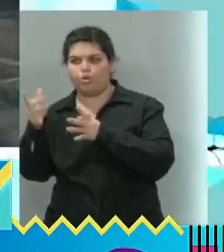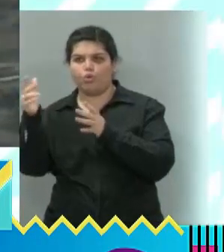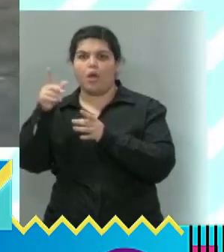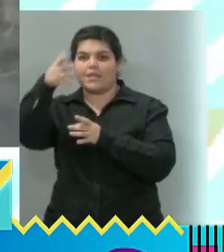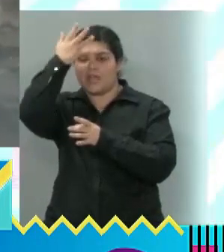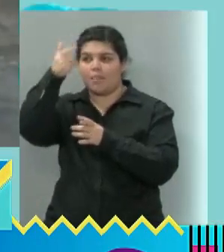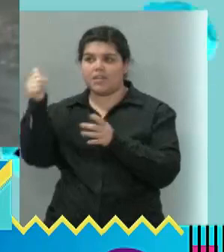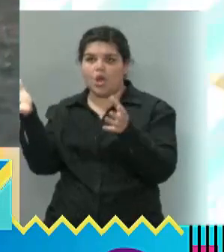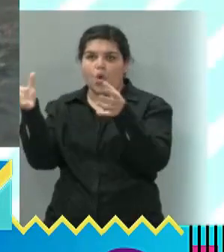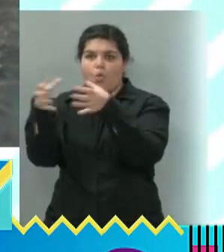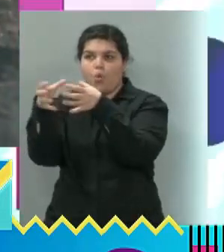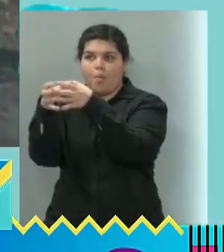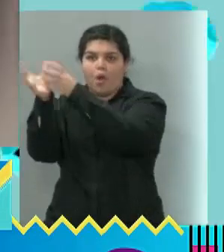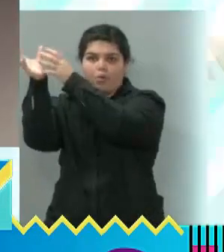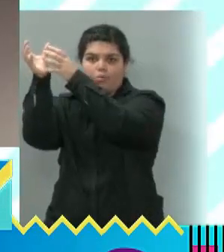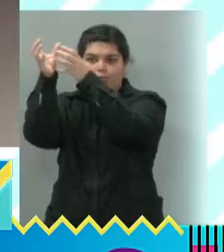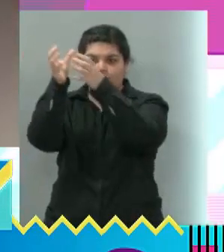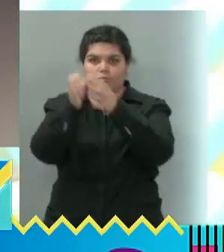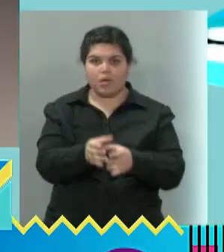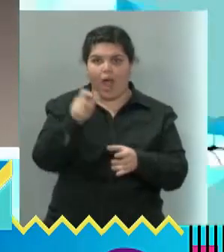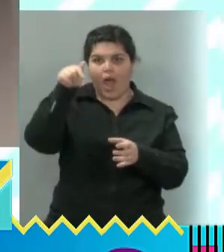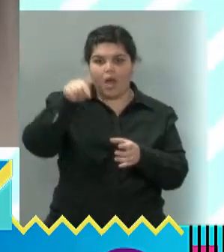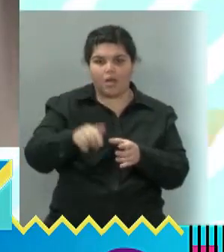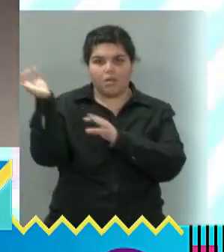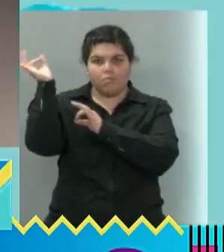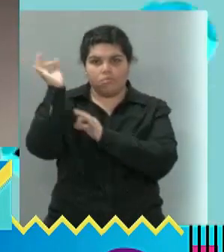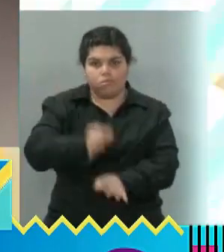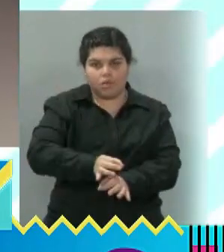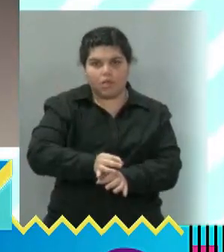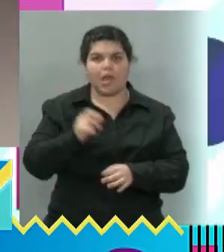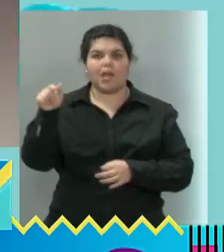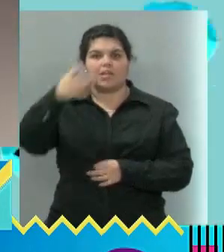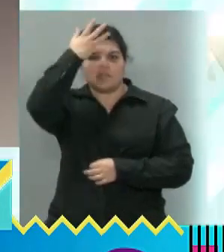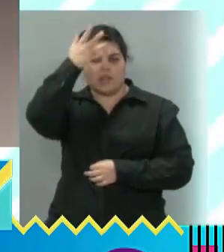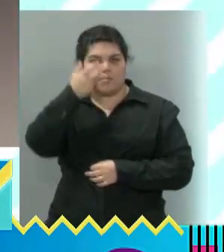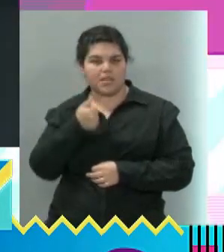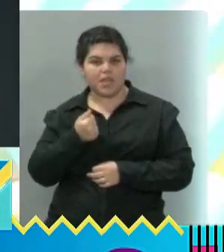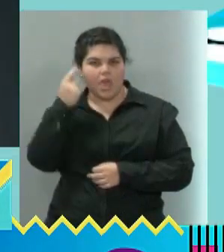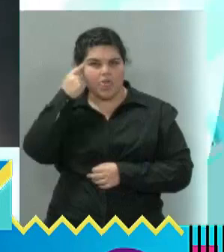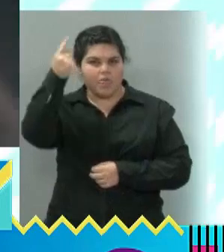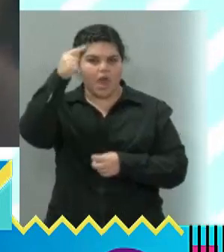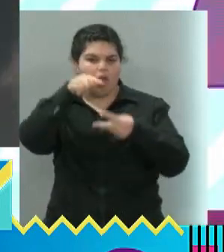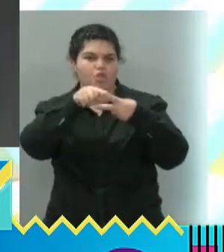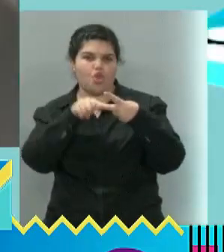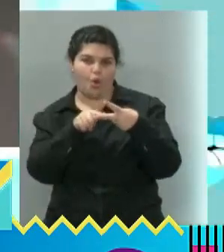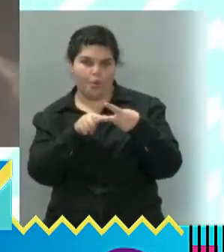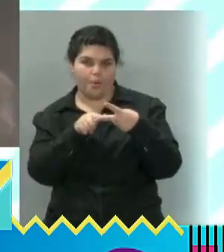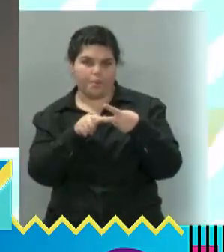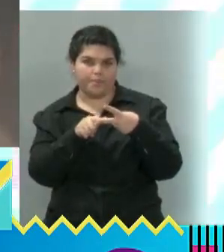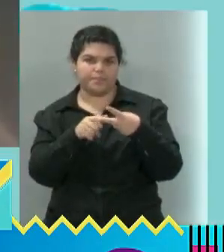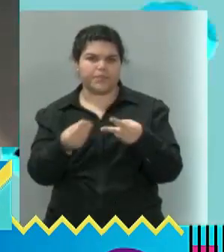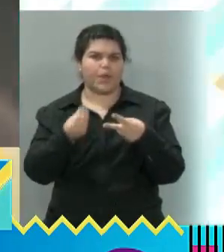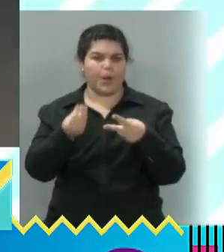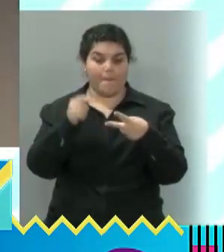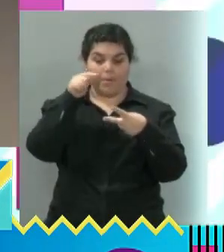Martín. San Martín lo que tiene de alguna manera es una doble genialidad, si me permitís en esto, Carolina. Es por un